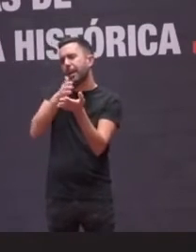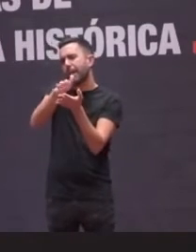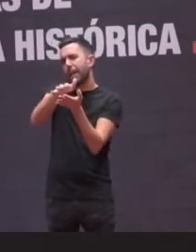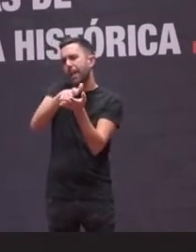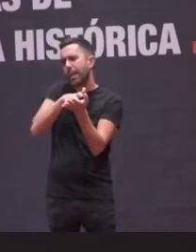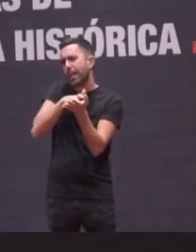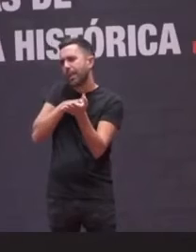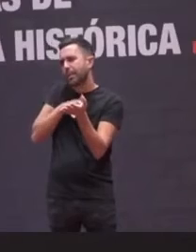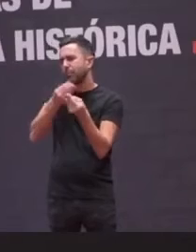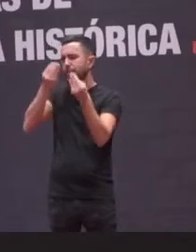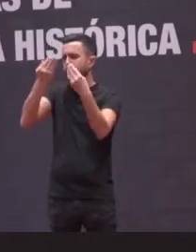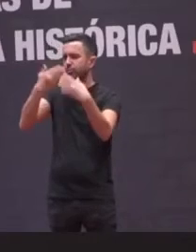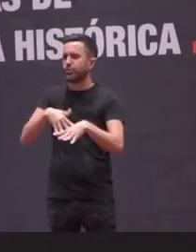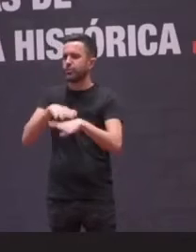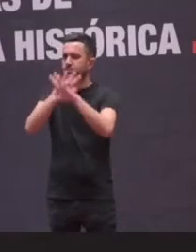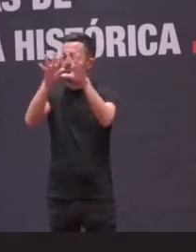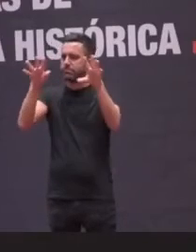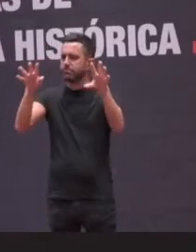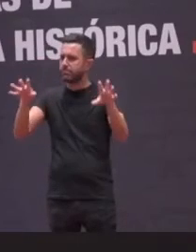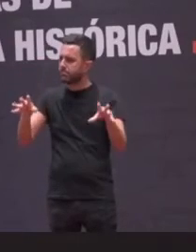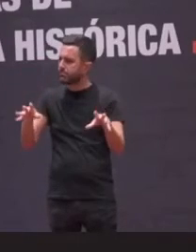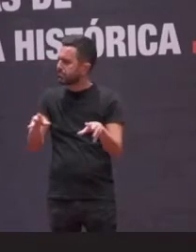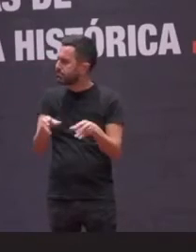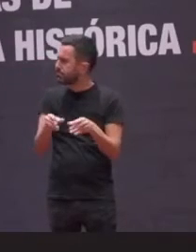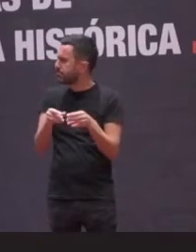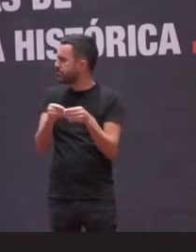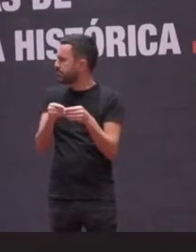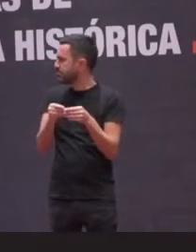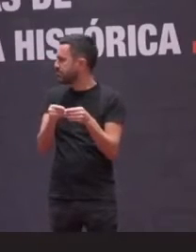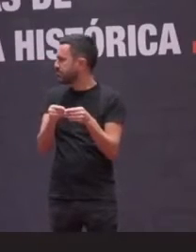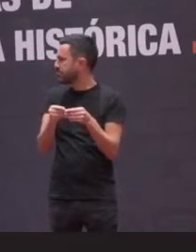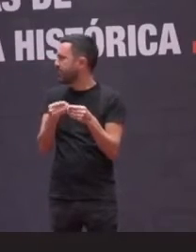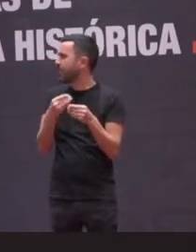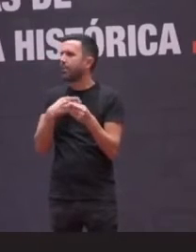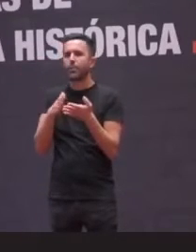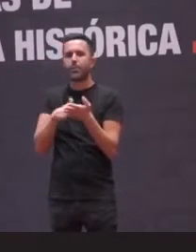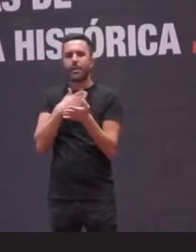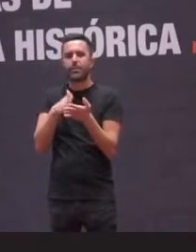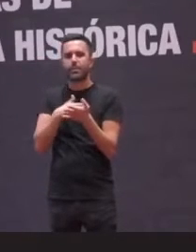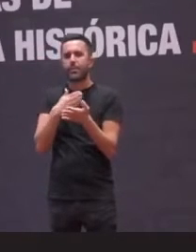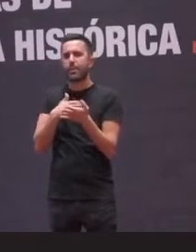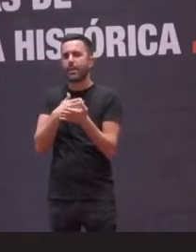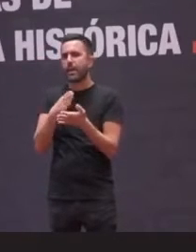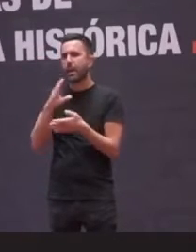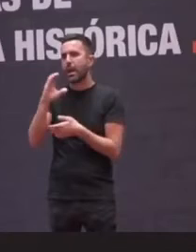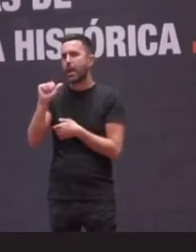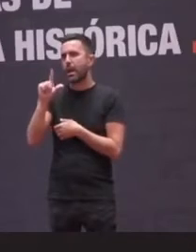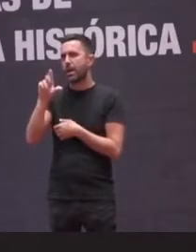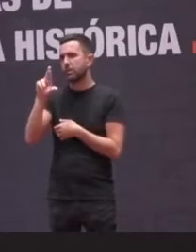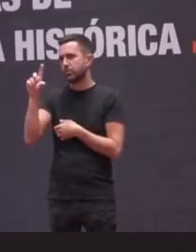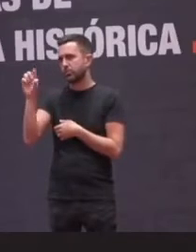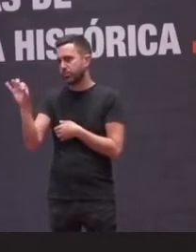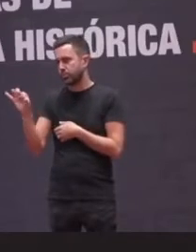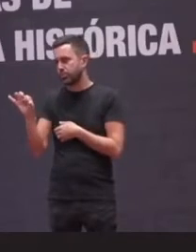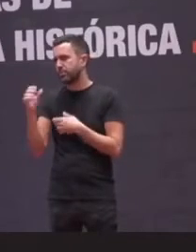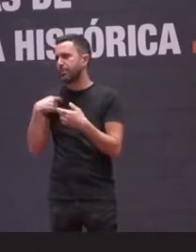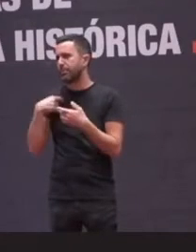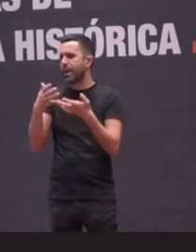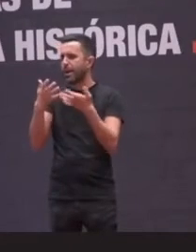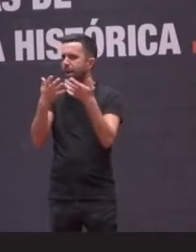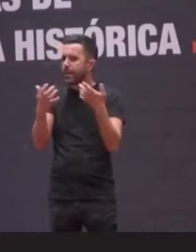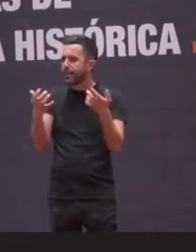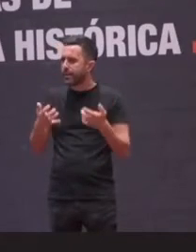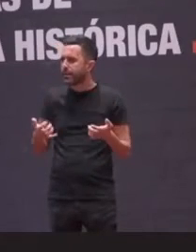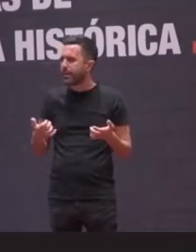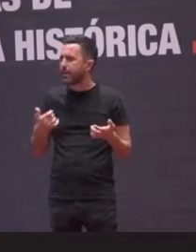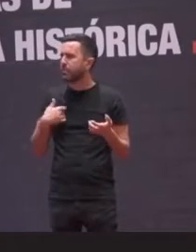un breve resumo do libro de Carlos Emanuel. Moi ben relatado, cunha linguaxe pouco